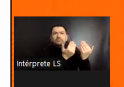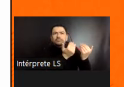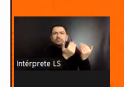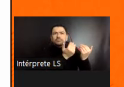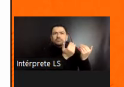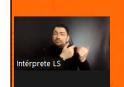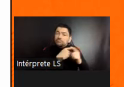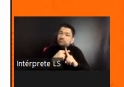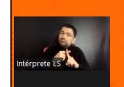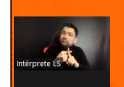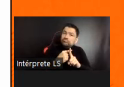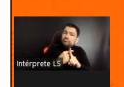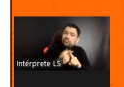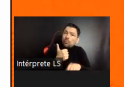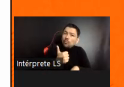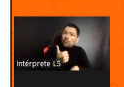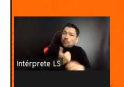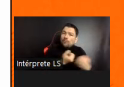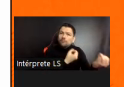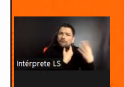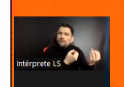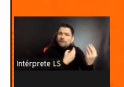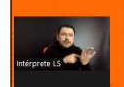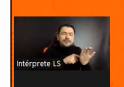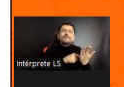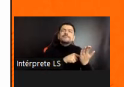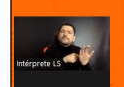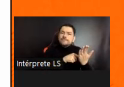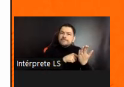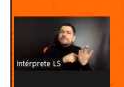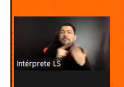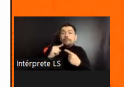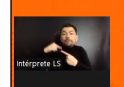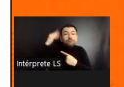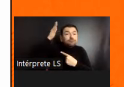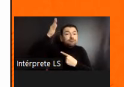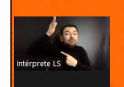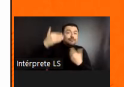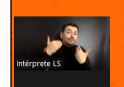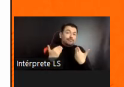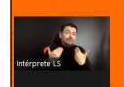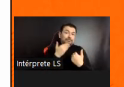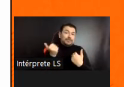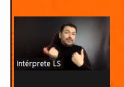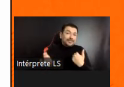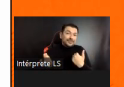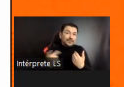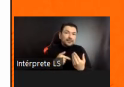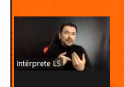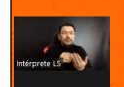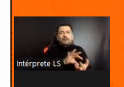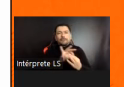que debería en el futuro servir para la entrega de vacunas y estrategias